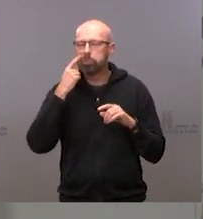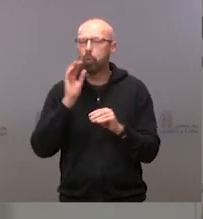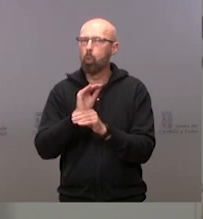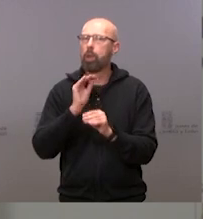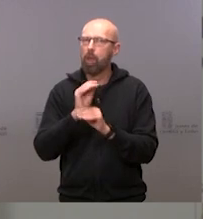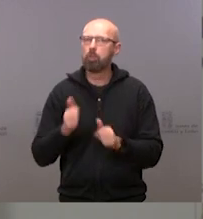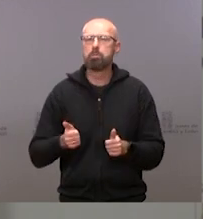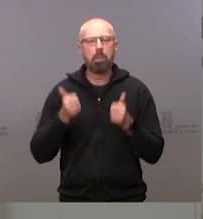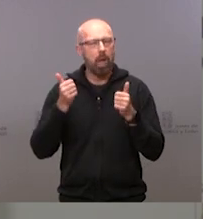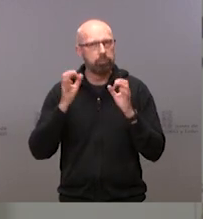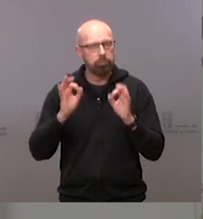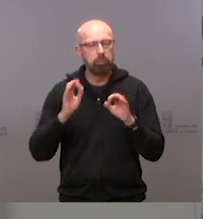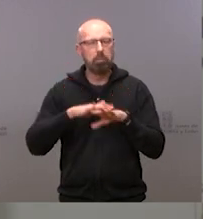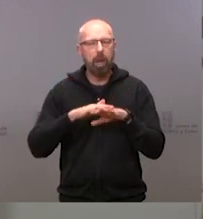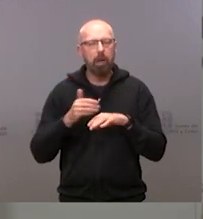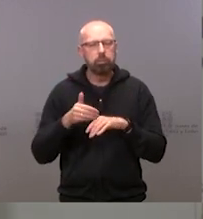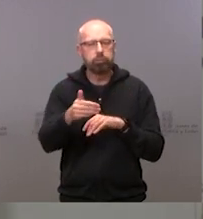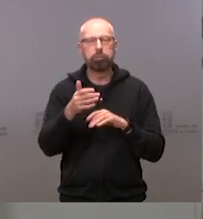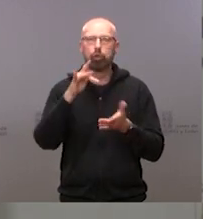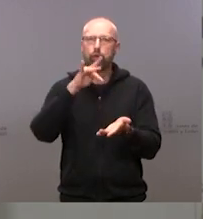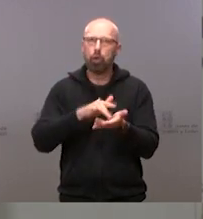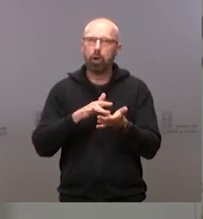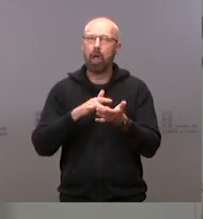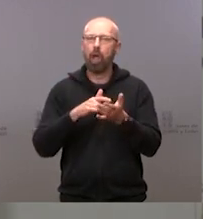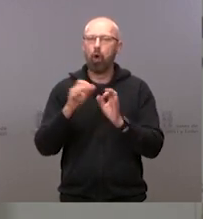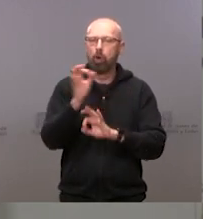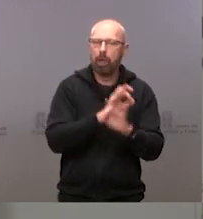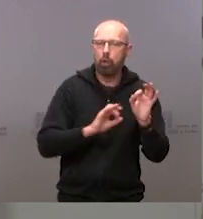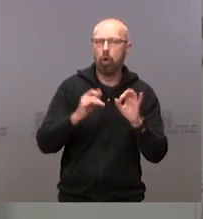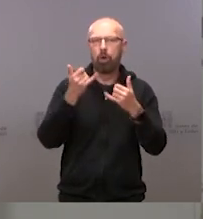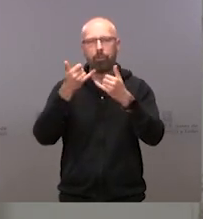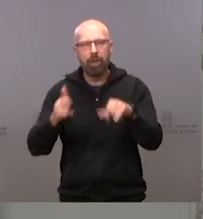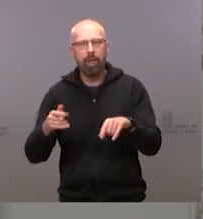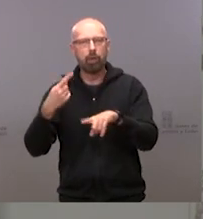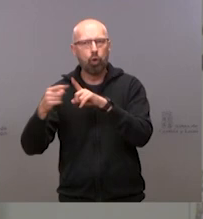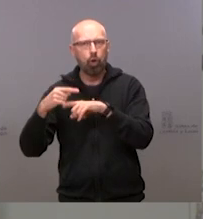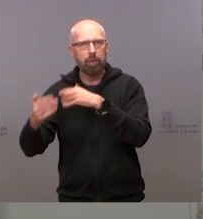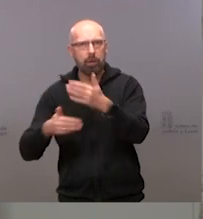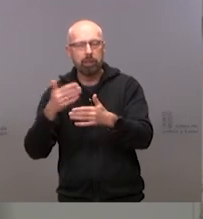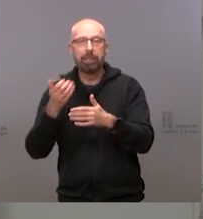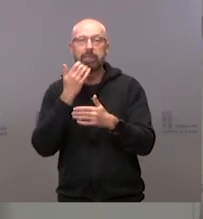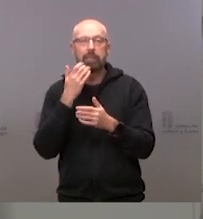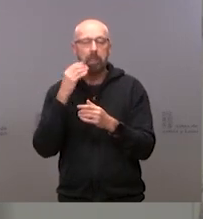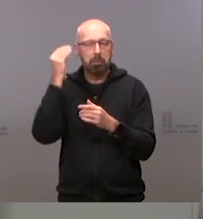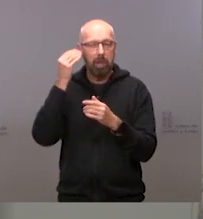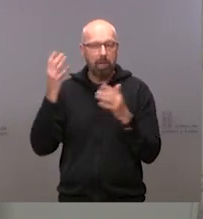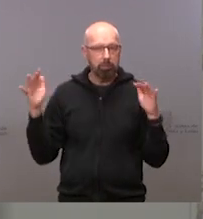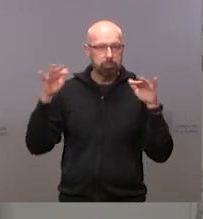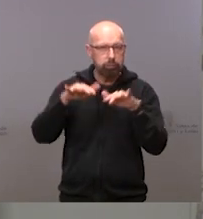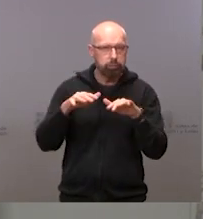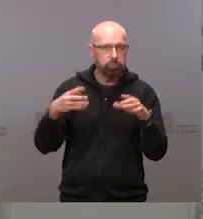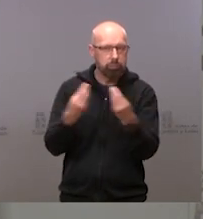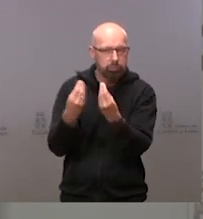en la organización de acontecimientos y eventos que supongan grandes aglomeraciones con las